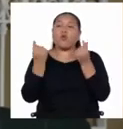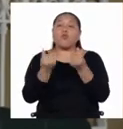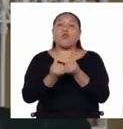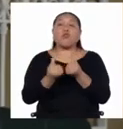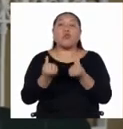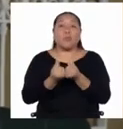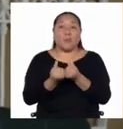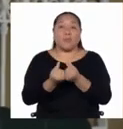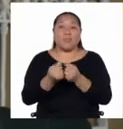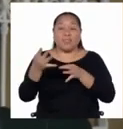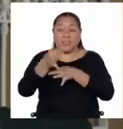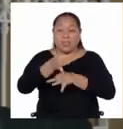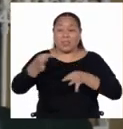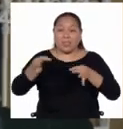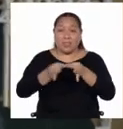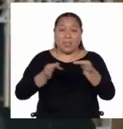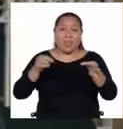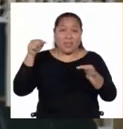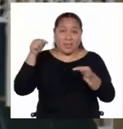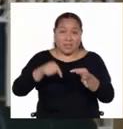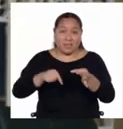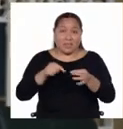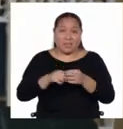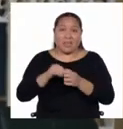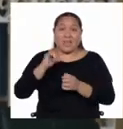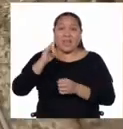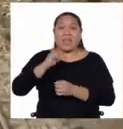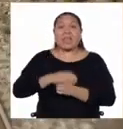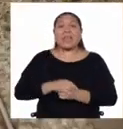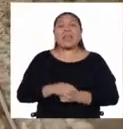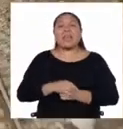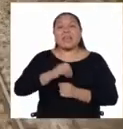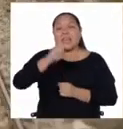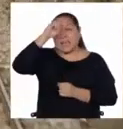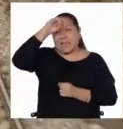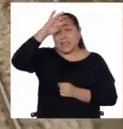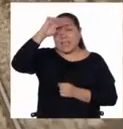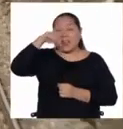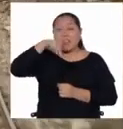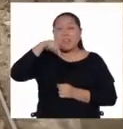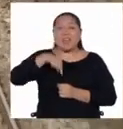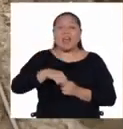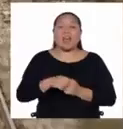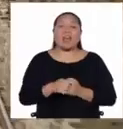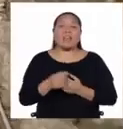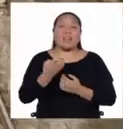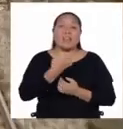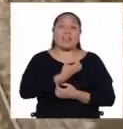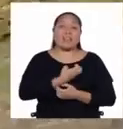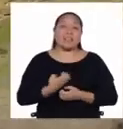Estado, él al mando, ¿no?